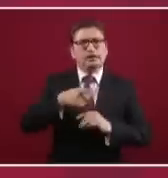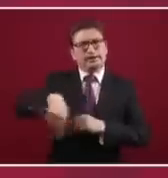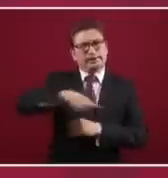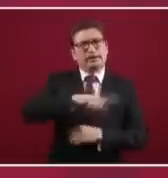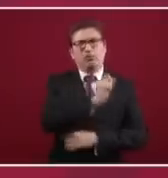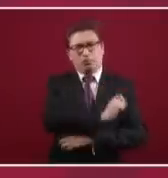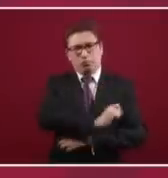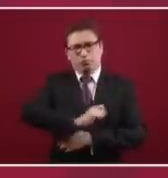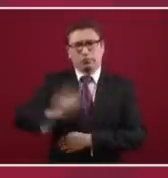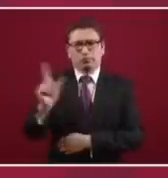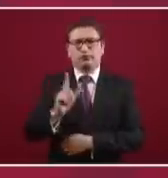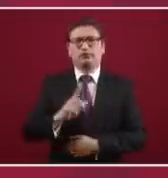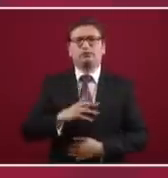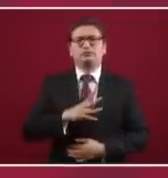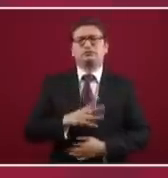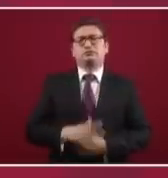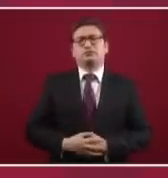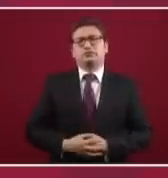profesionalismo